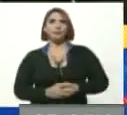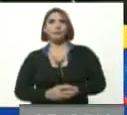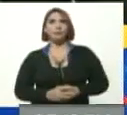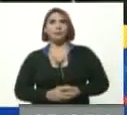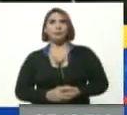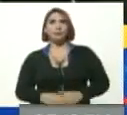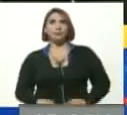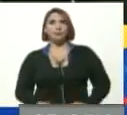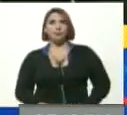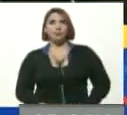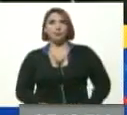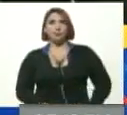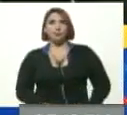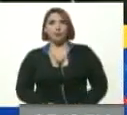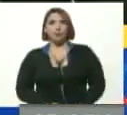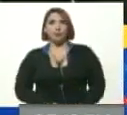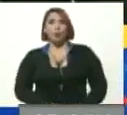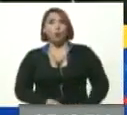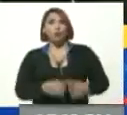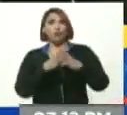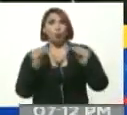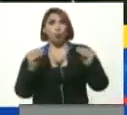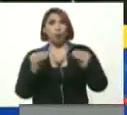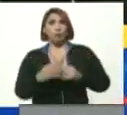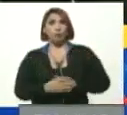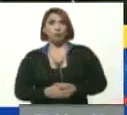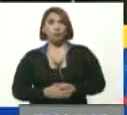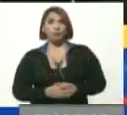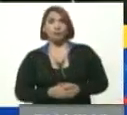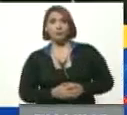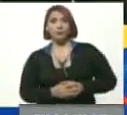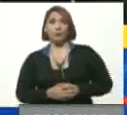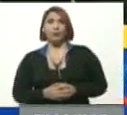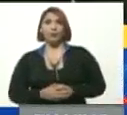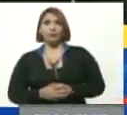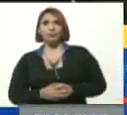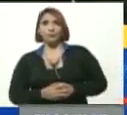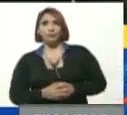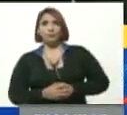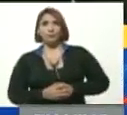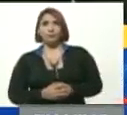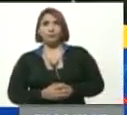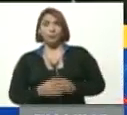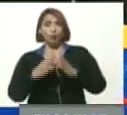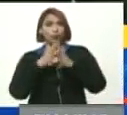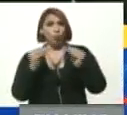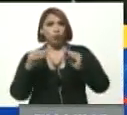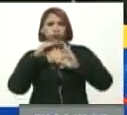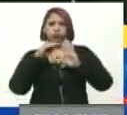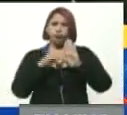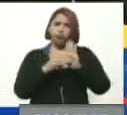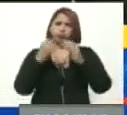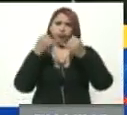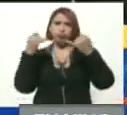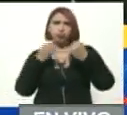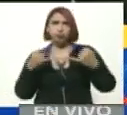con todas las mediciones, con todas las apreciaciones, con todas las